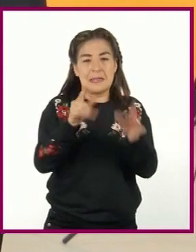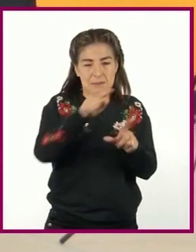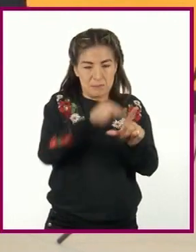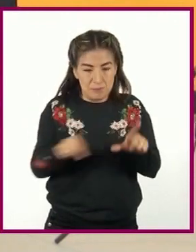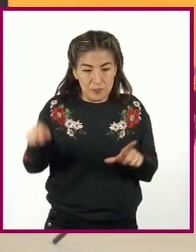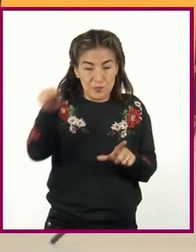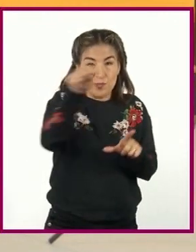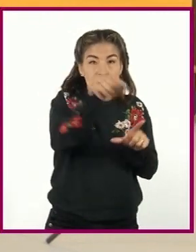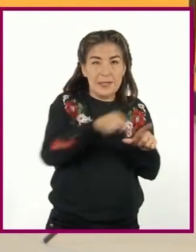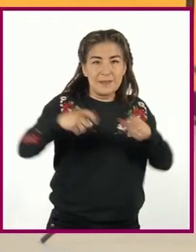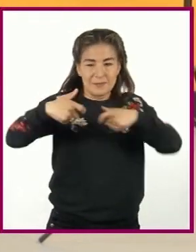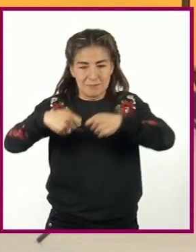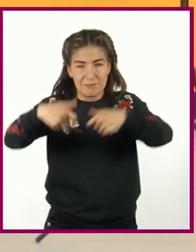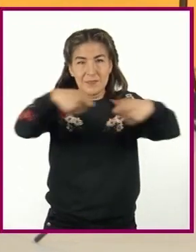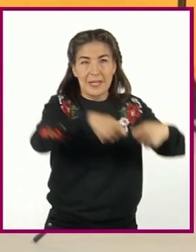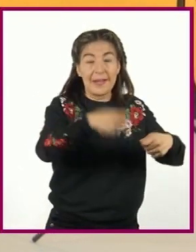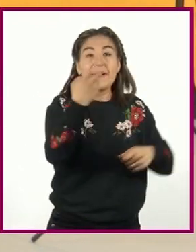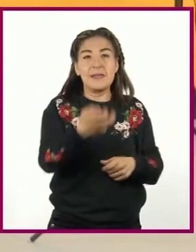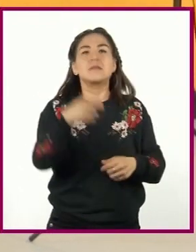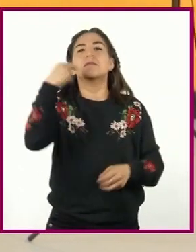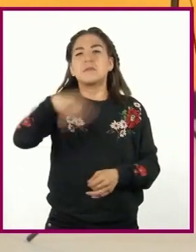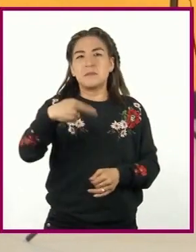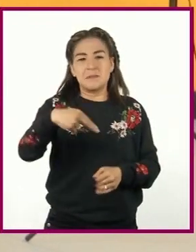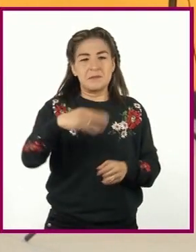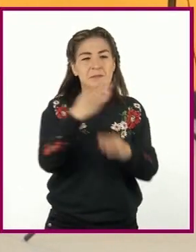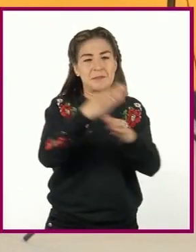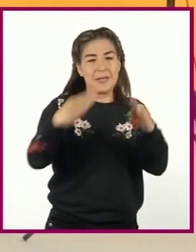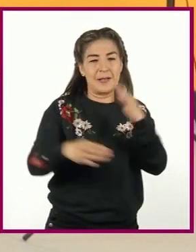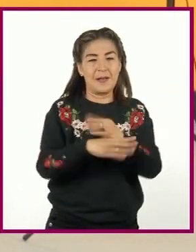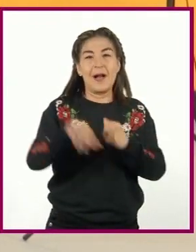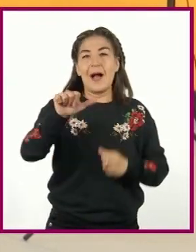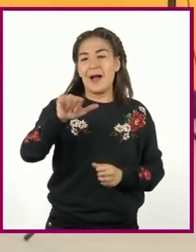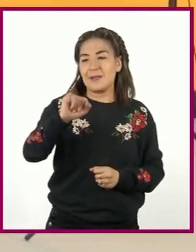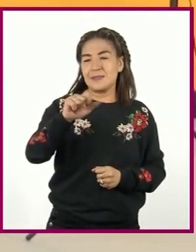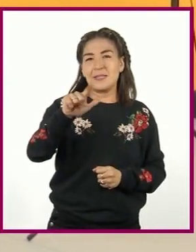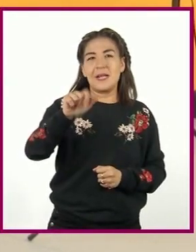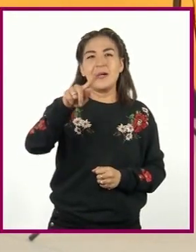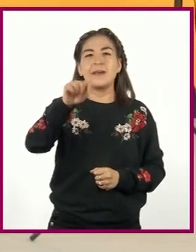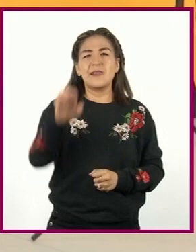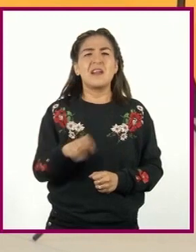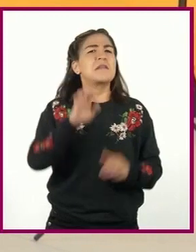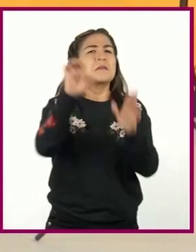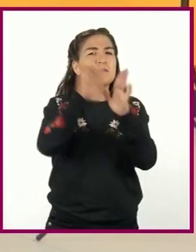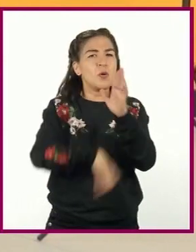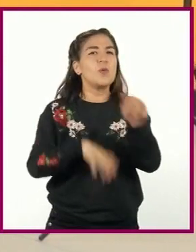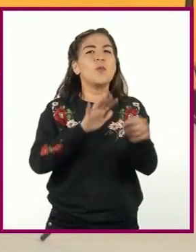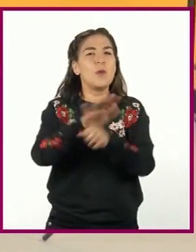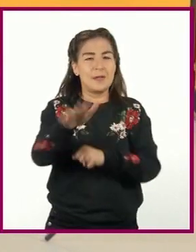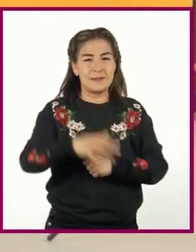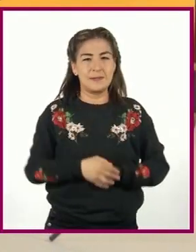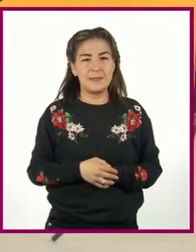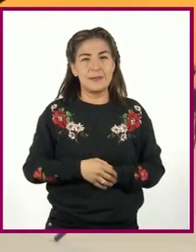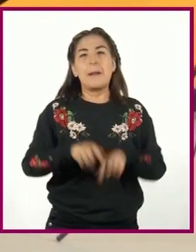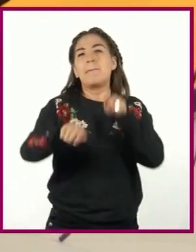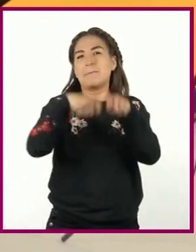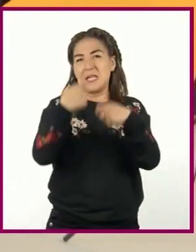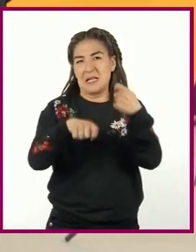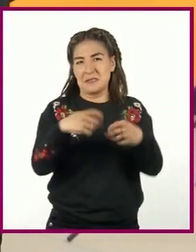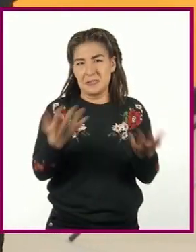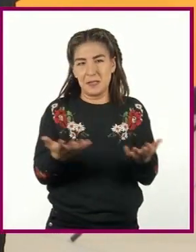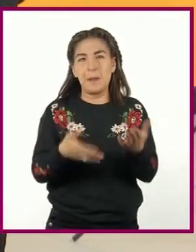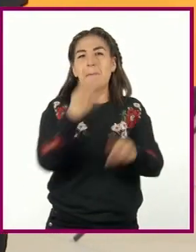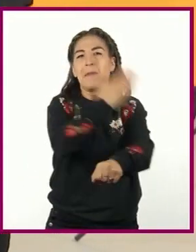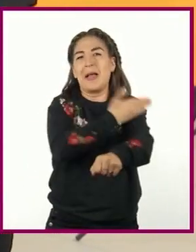no se desplazan fácilmente, decimos que se trata de un material aislante. Ejemplo de estos materiales son el plástico,